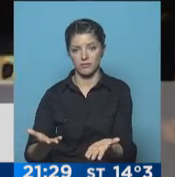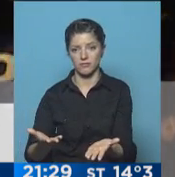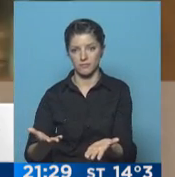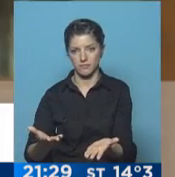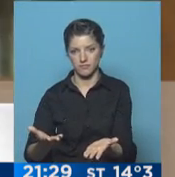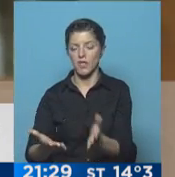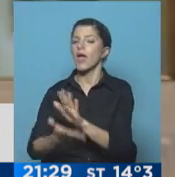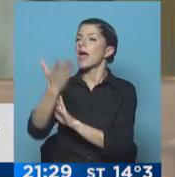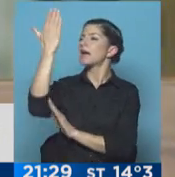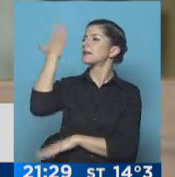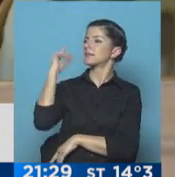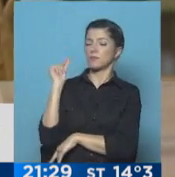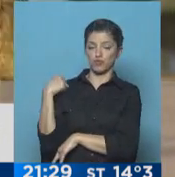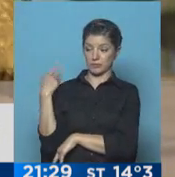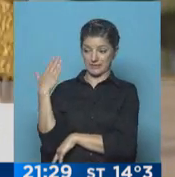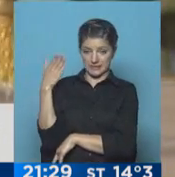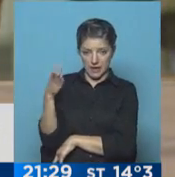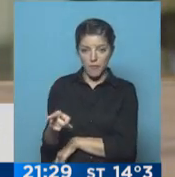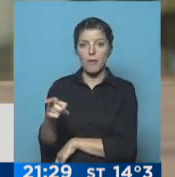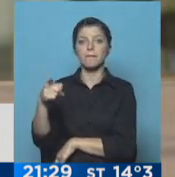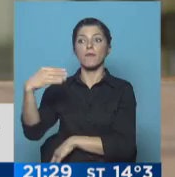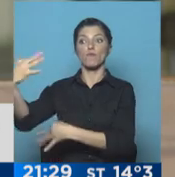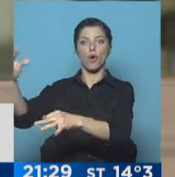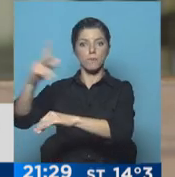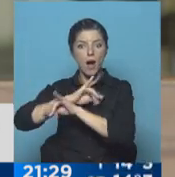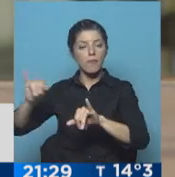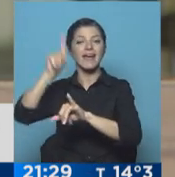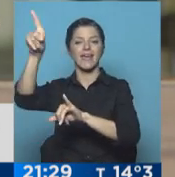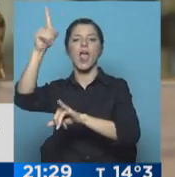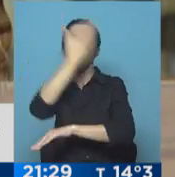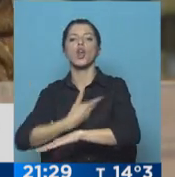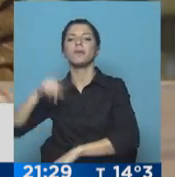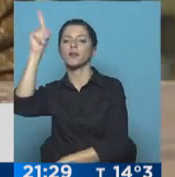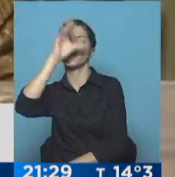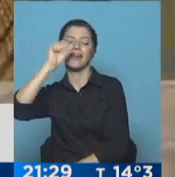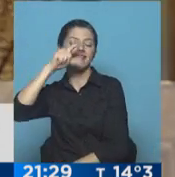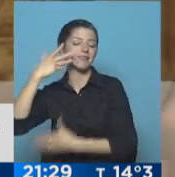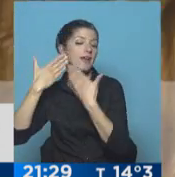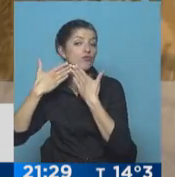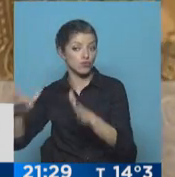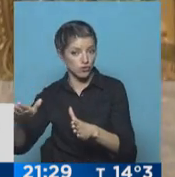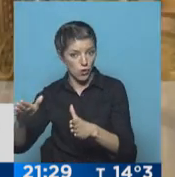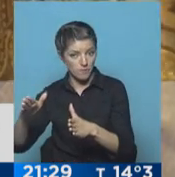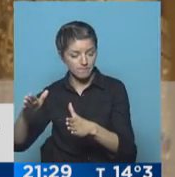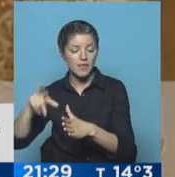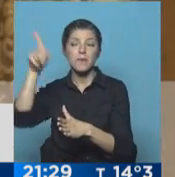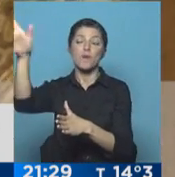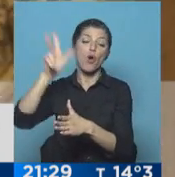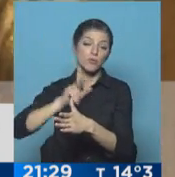Cuando recién entraba me avisaban de la renuncia nuevamente del gobierno griego, me